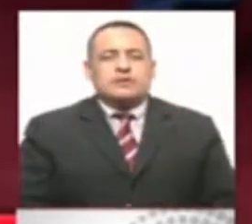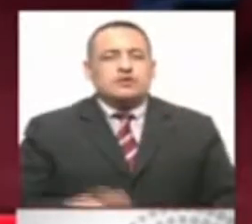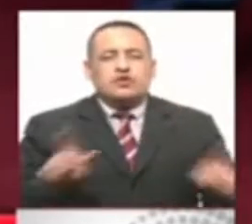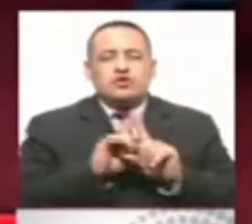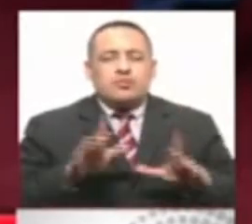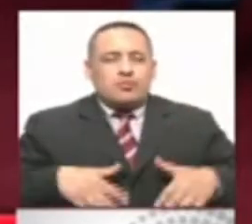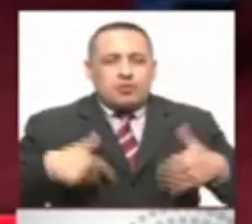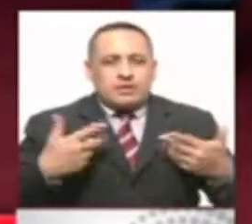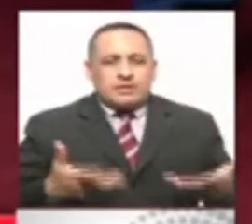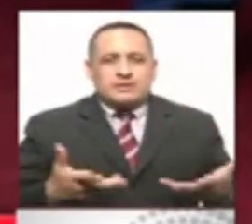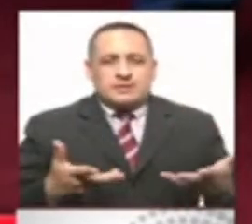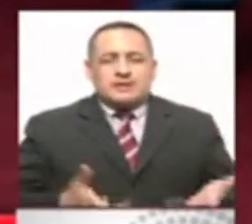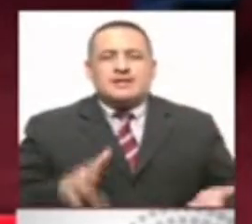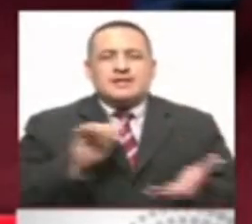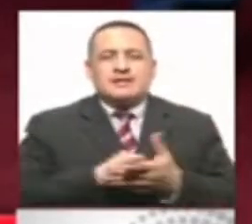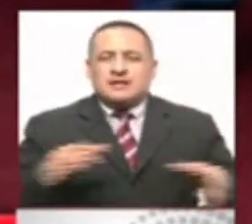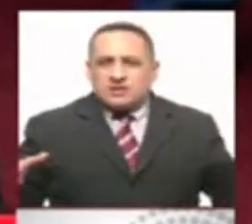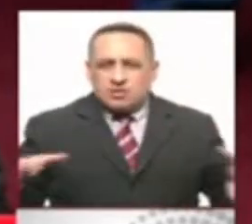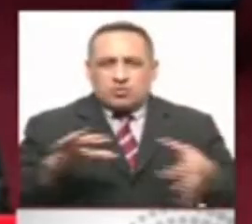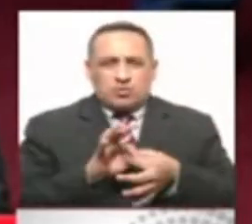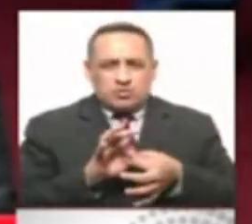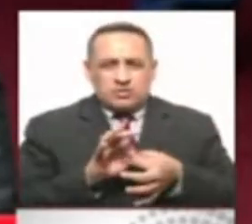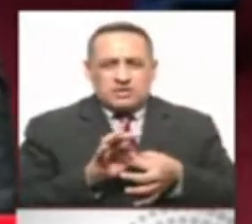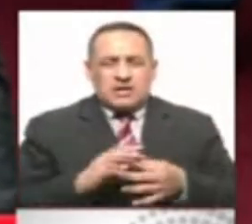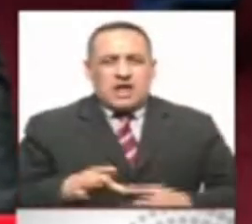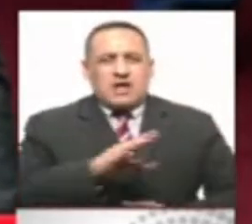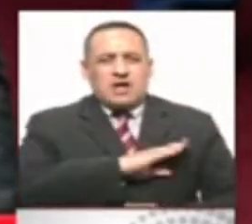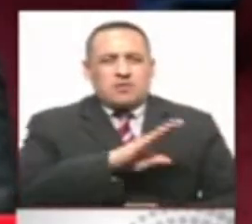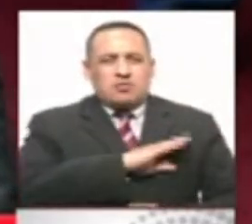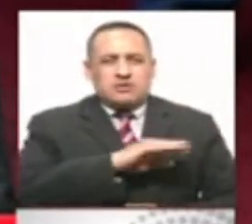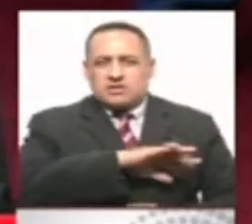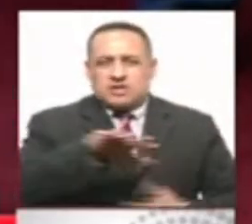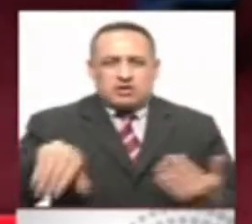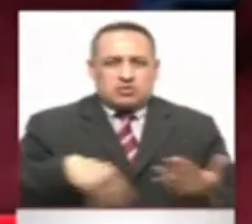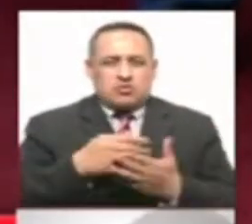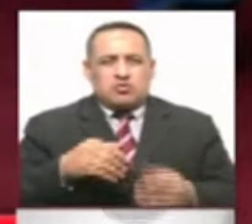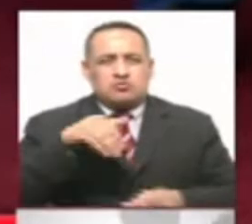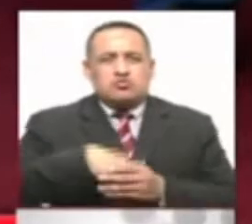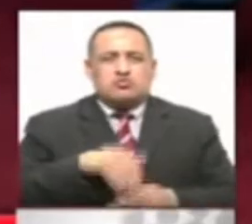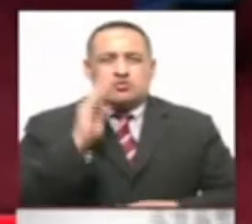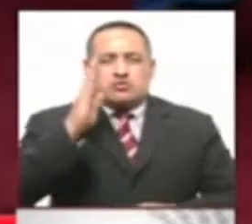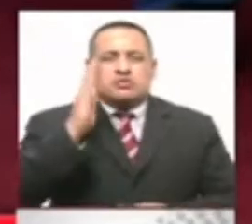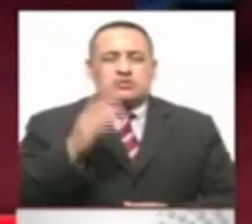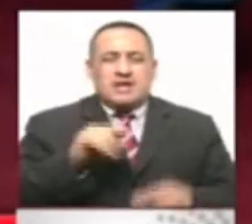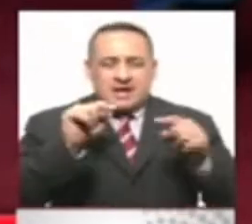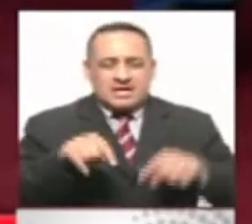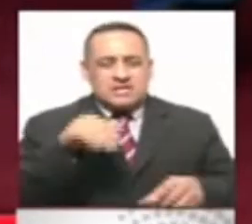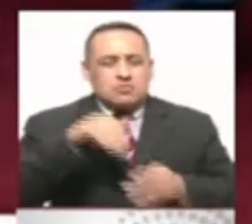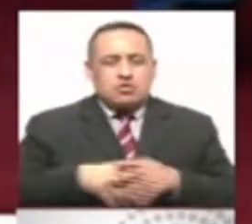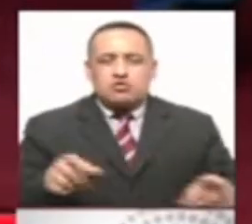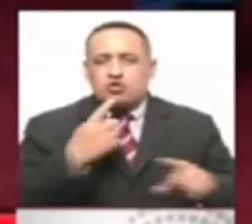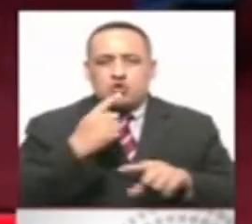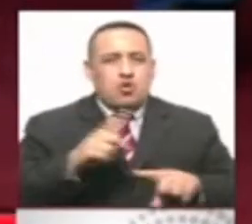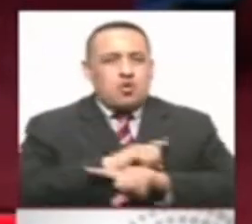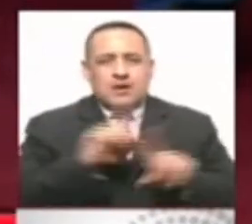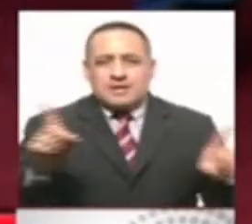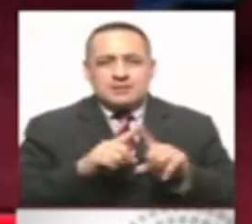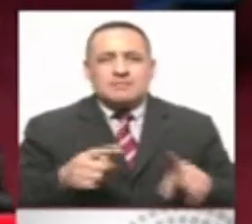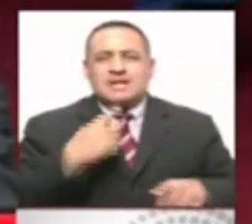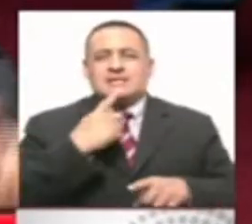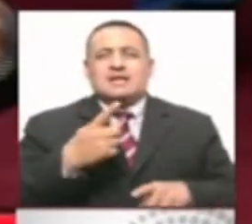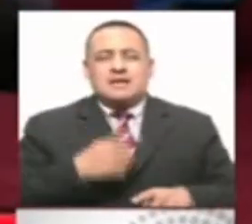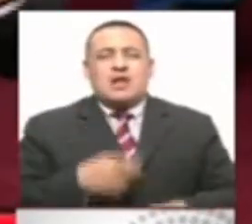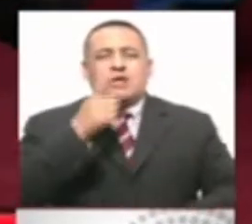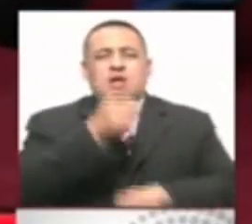puede ser de que se junten y abusen de la dictadura de su voto. Ese voto no es para estar